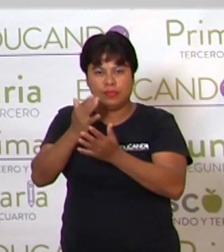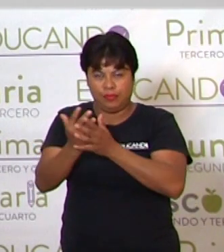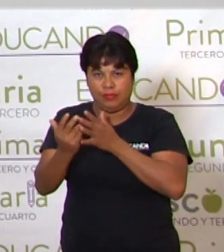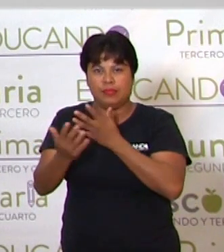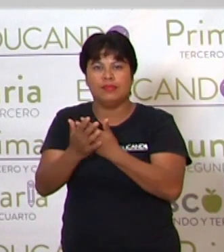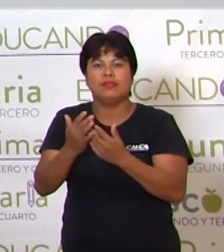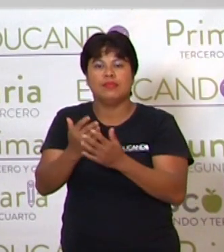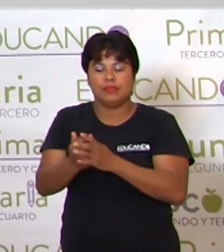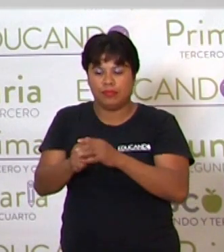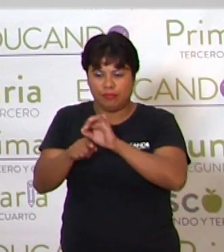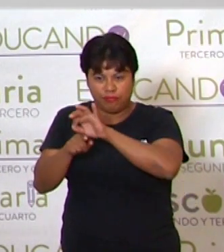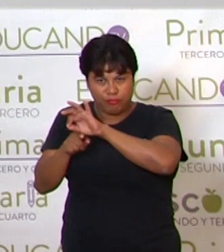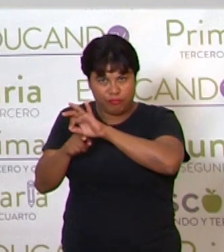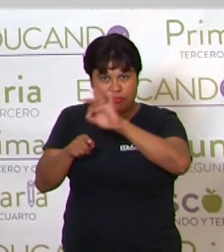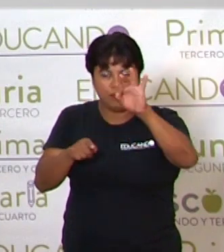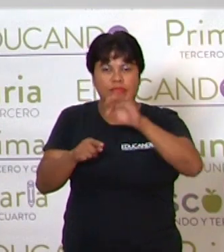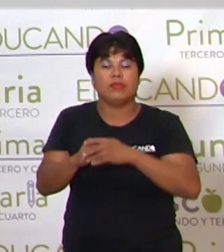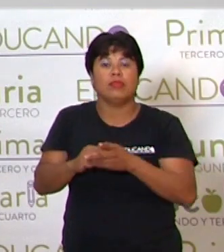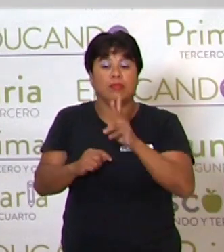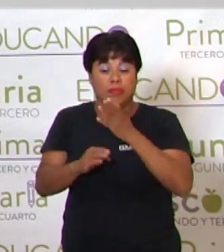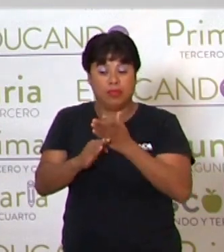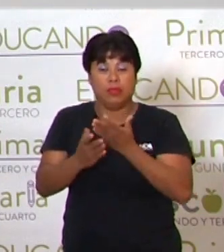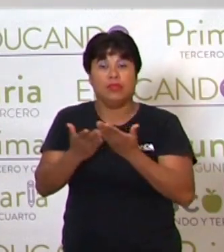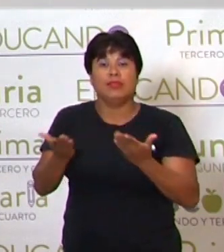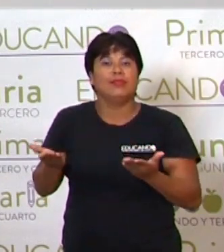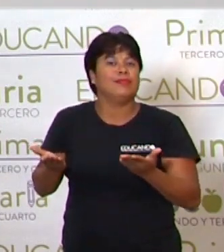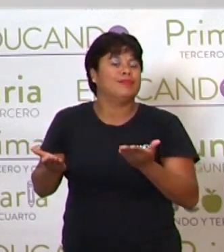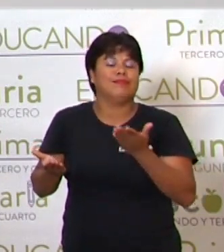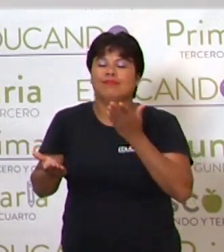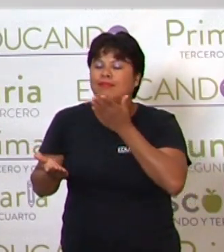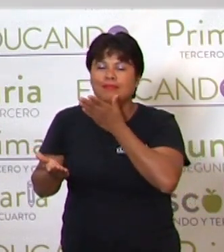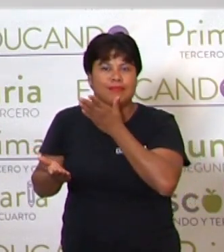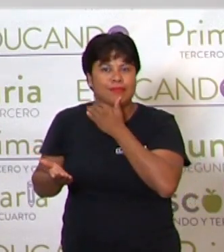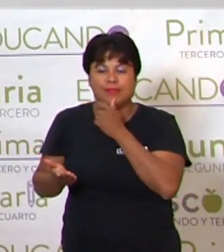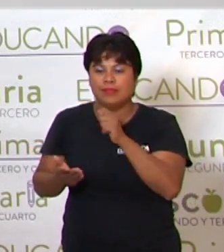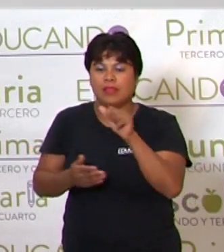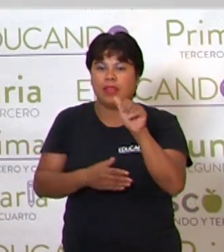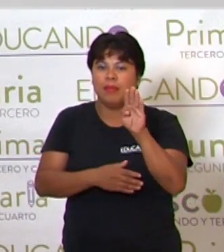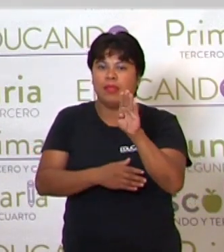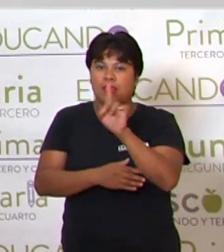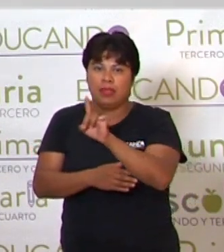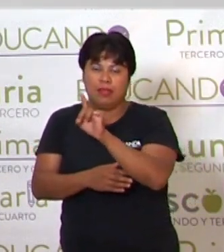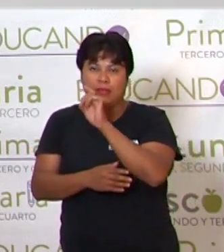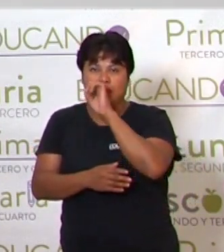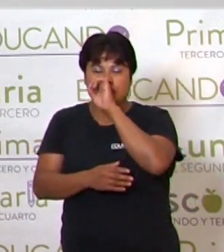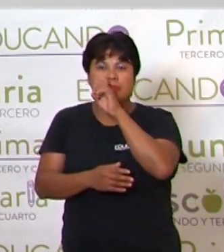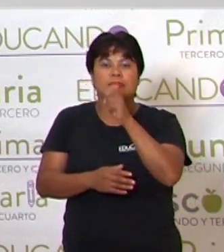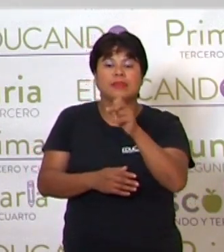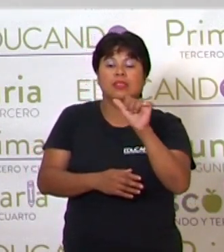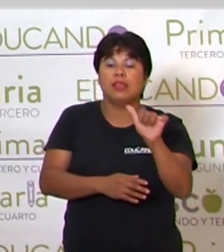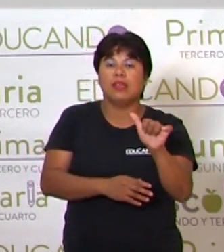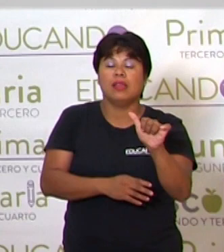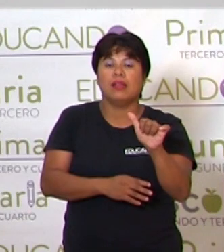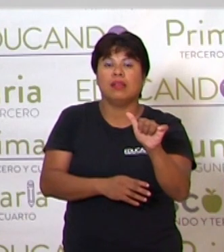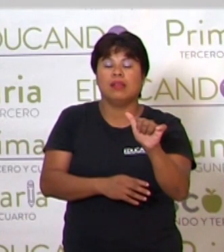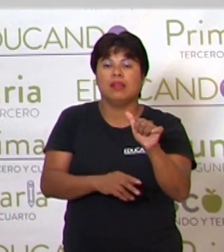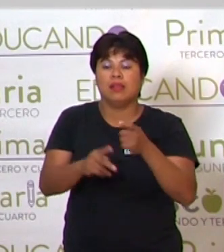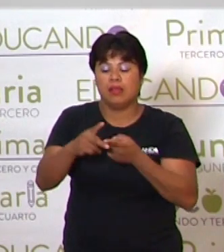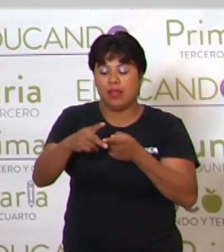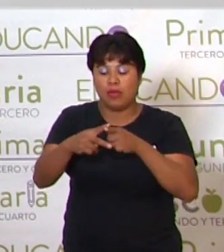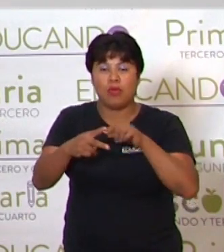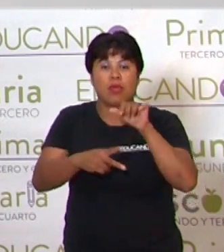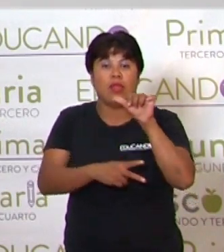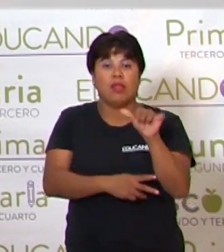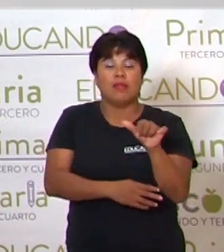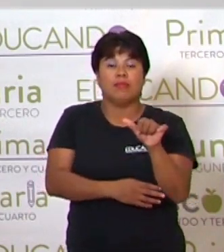marcar. Pero en este caso no sería el ángulo ABD, sería el ángulo A.